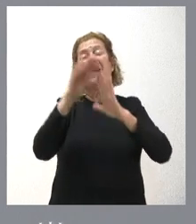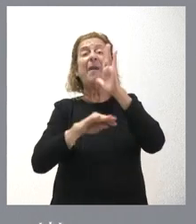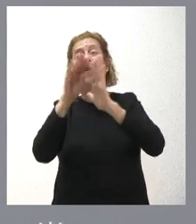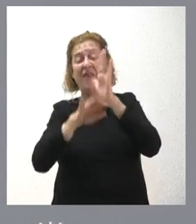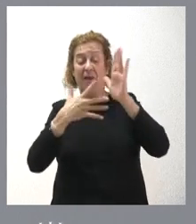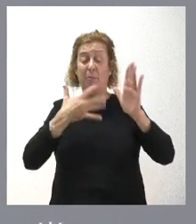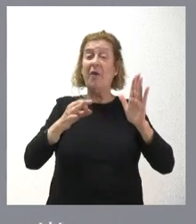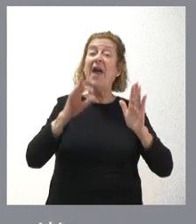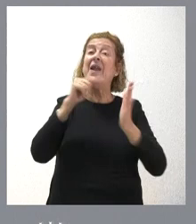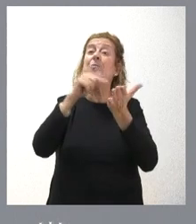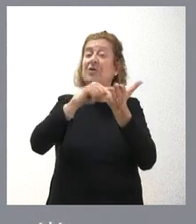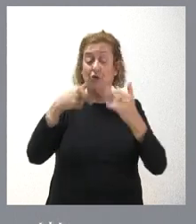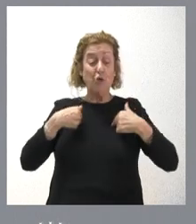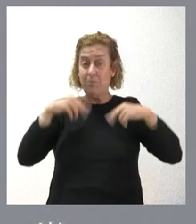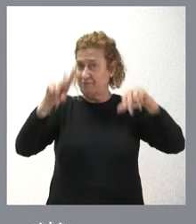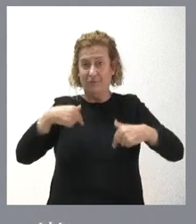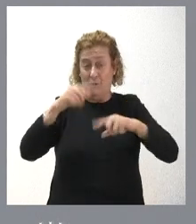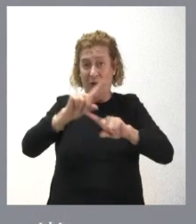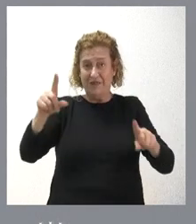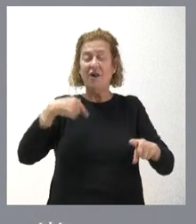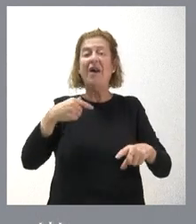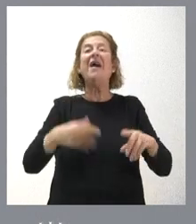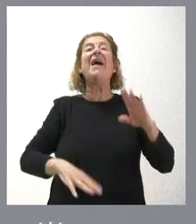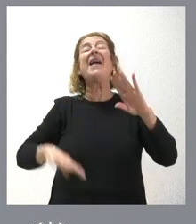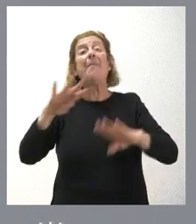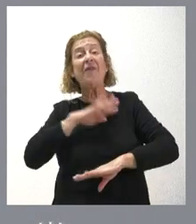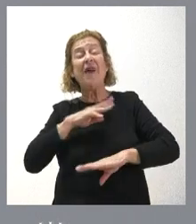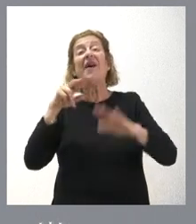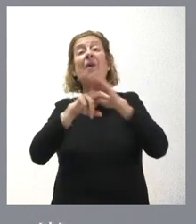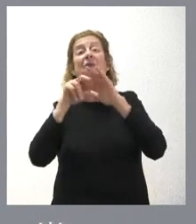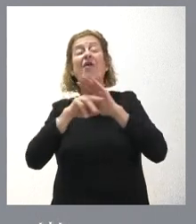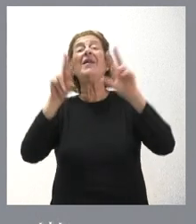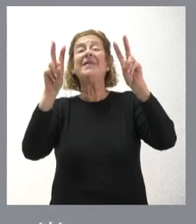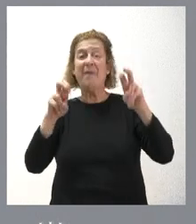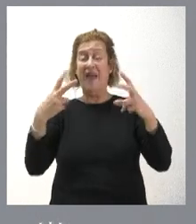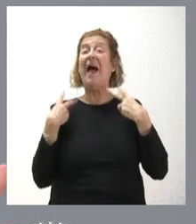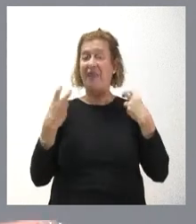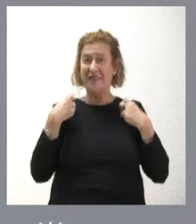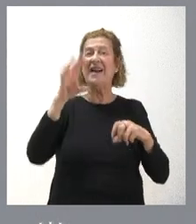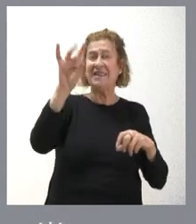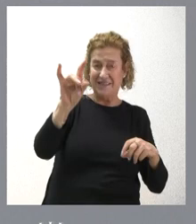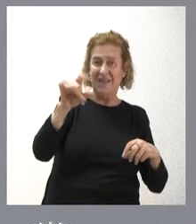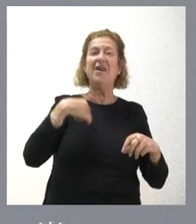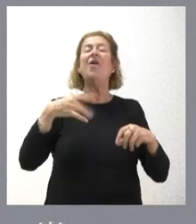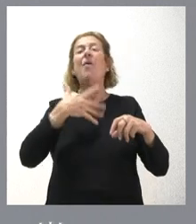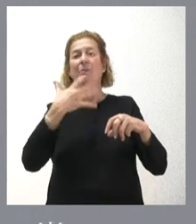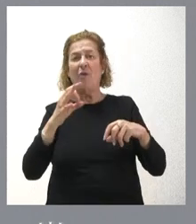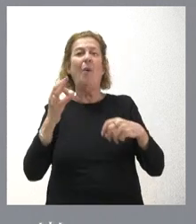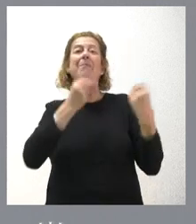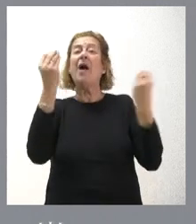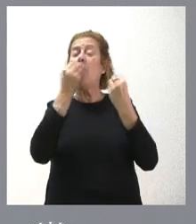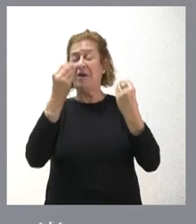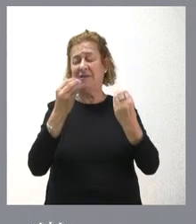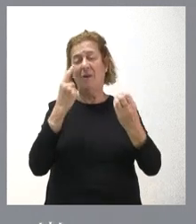sociedades que no es el caso de Castilla y león Nosotros sí tenemos capacidad de regulación en temas tributario saben usted que estamos entre las comunidades autónomas con mejores ventajas